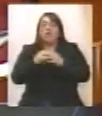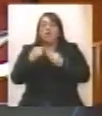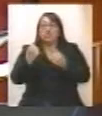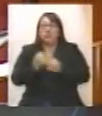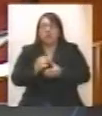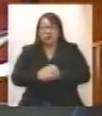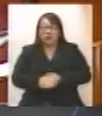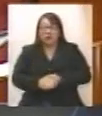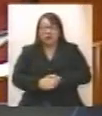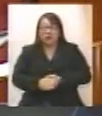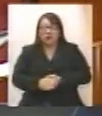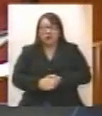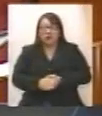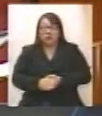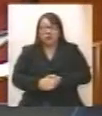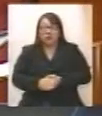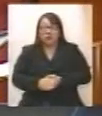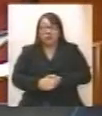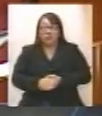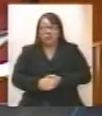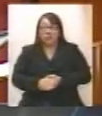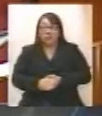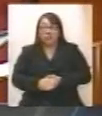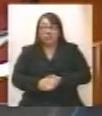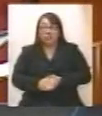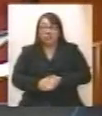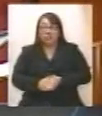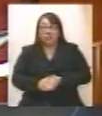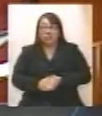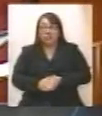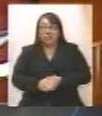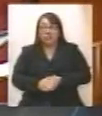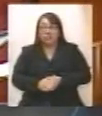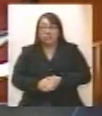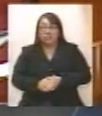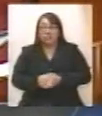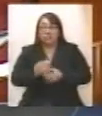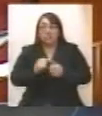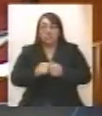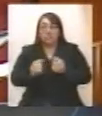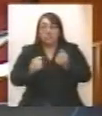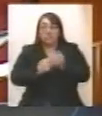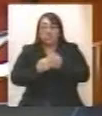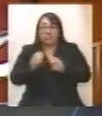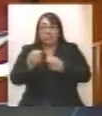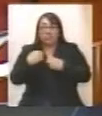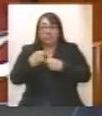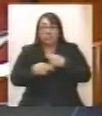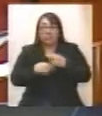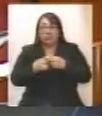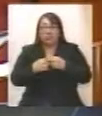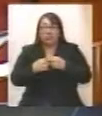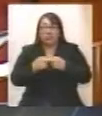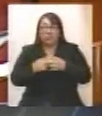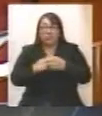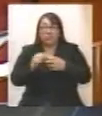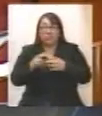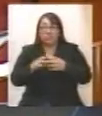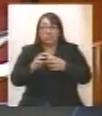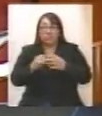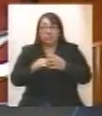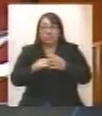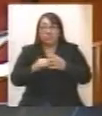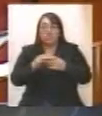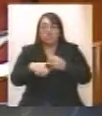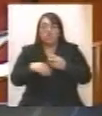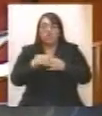sociedad. Este plan, con un presupuesto que estimo, con el apoyo de la representación nacional, será mayor a estos 4 millones de